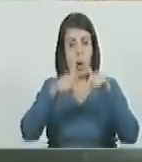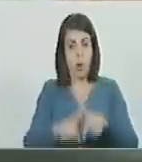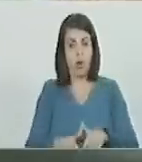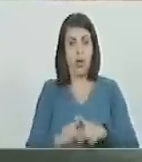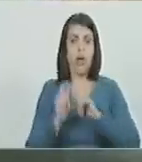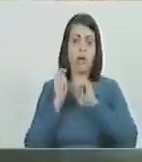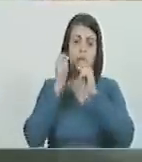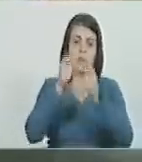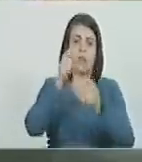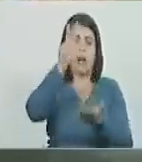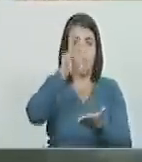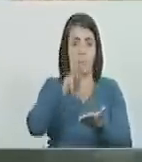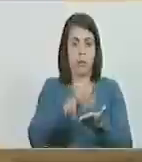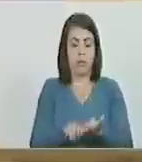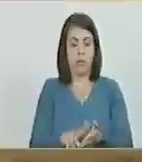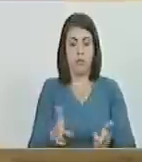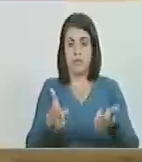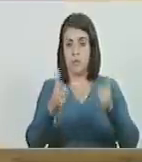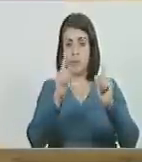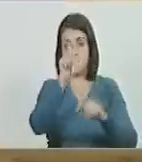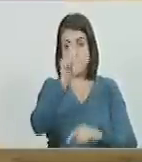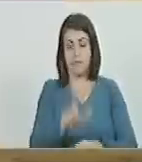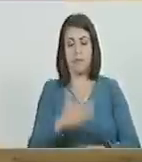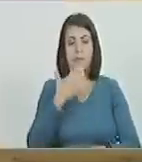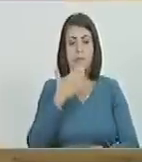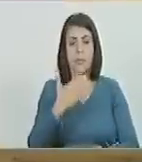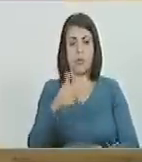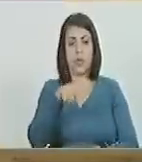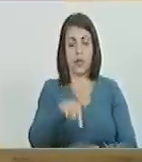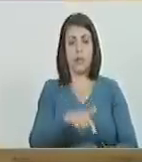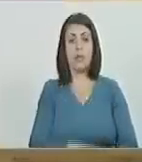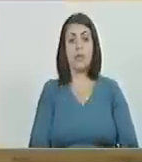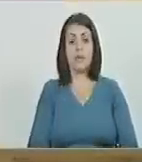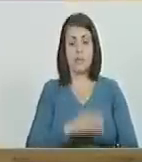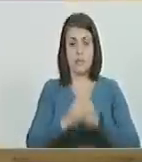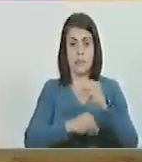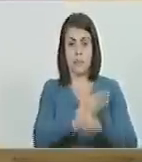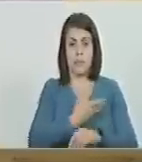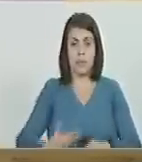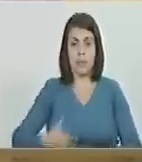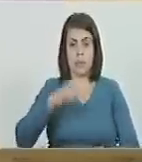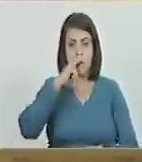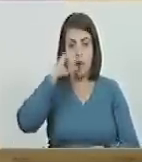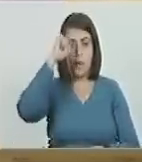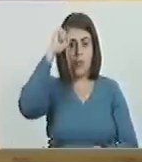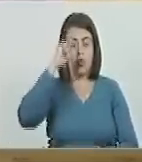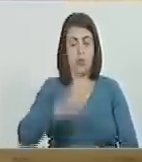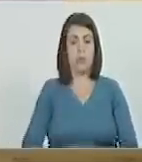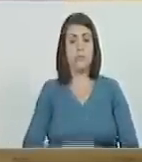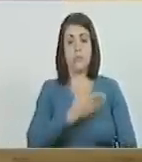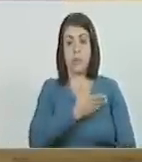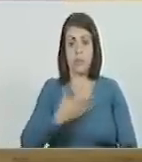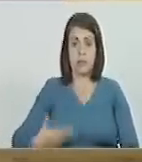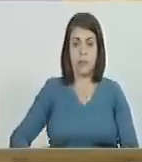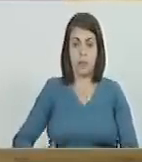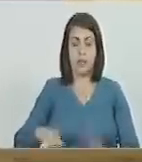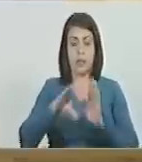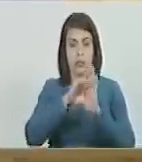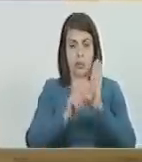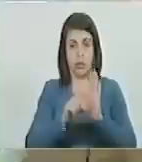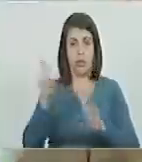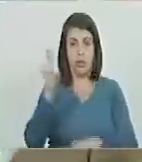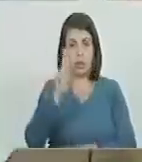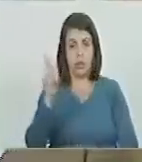declara aprobada la autorización solicitada por el ciudadano Nicolás Maduro Moros, presidente